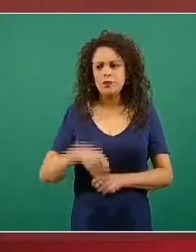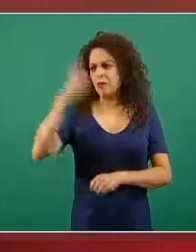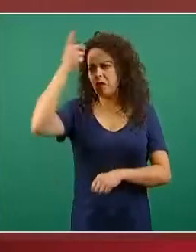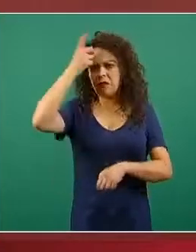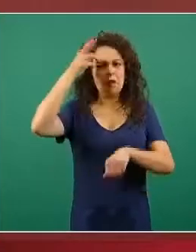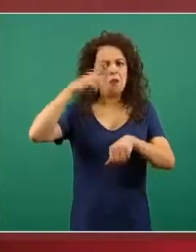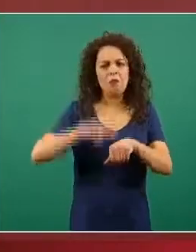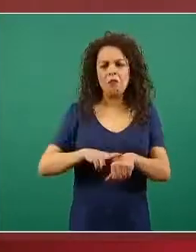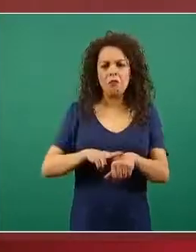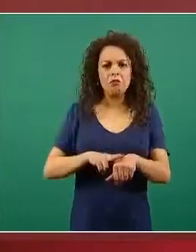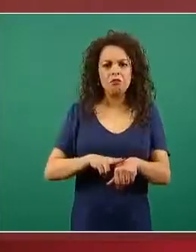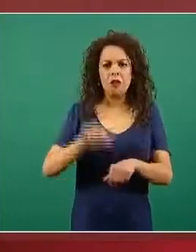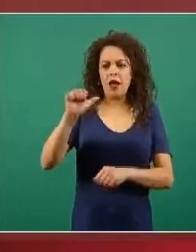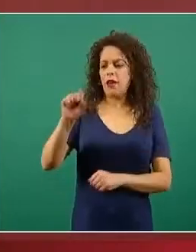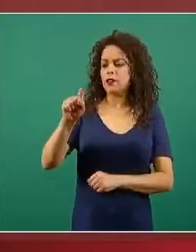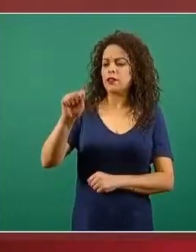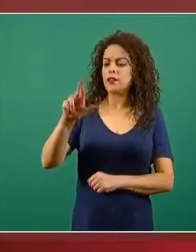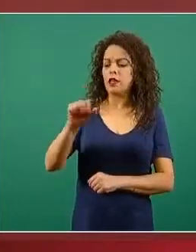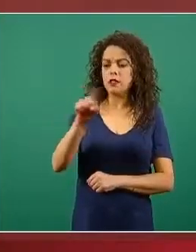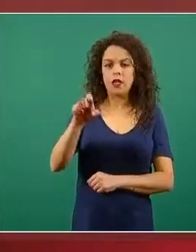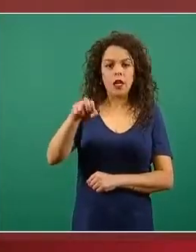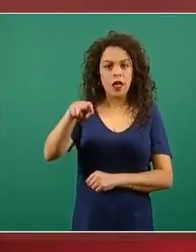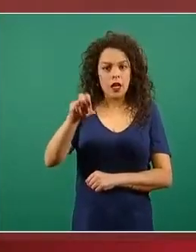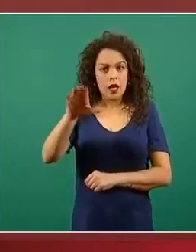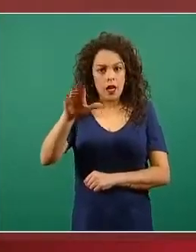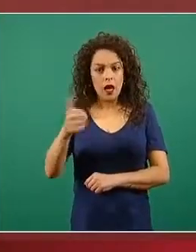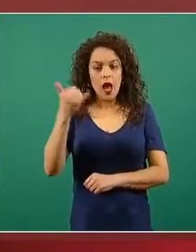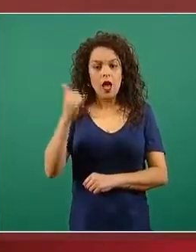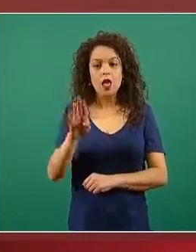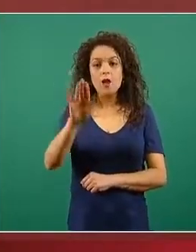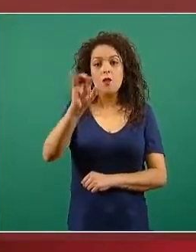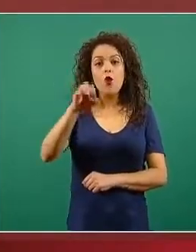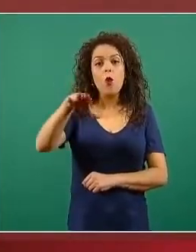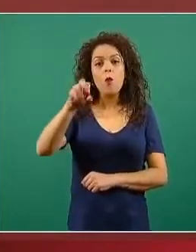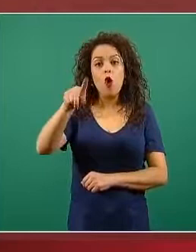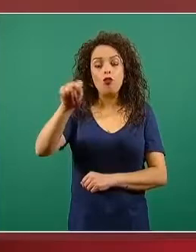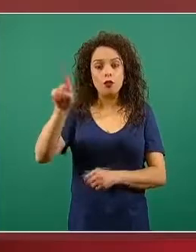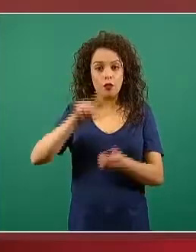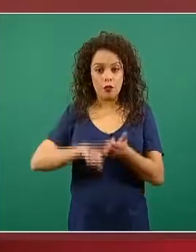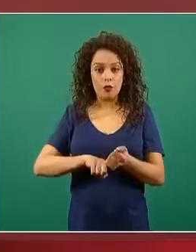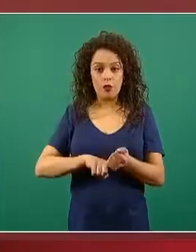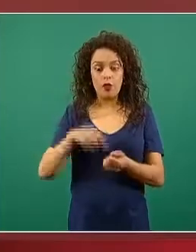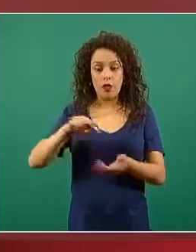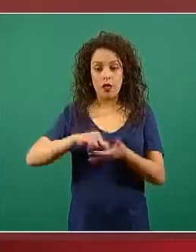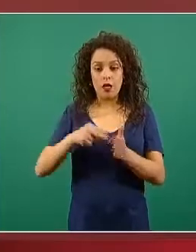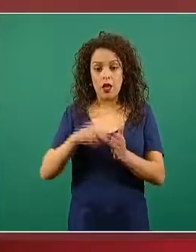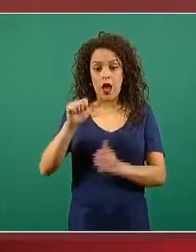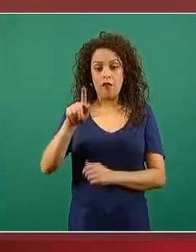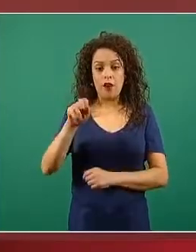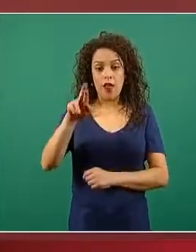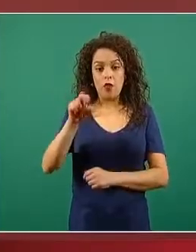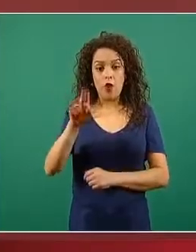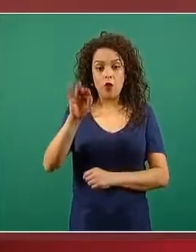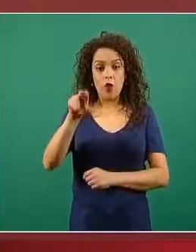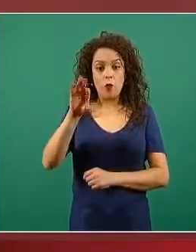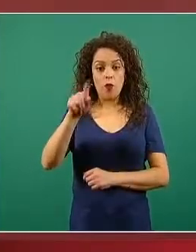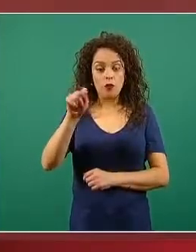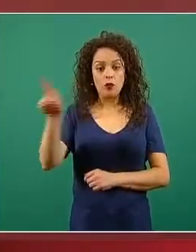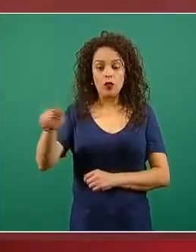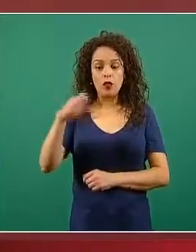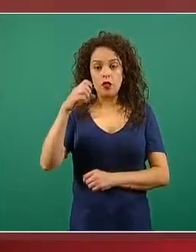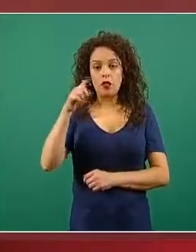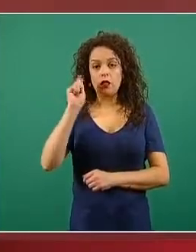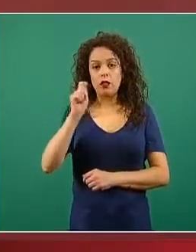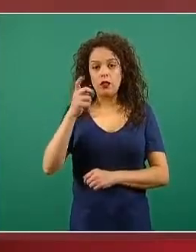directivos de AstraZeneca y también de Liomont, el propio ingeniero Alfredo Rimoch, quien es el gerente general